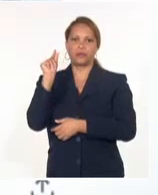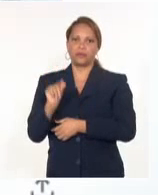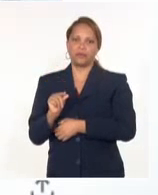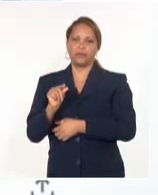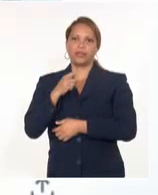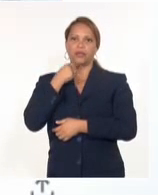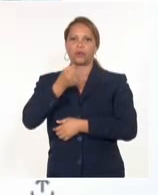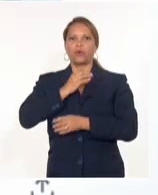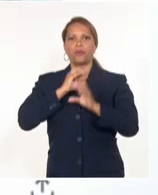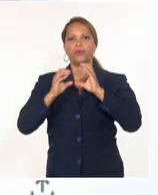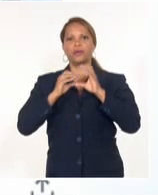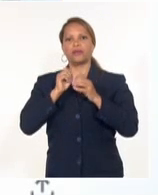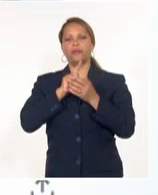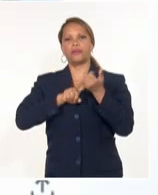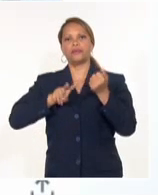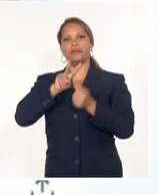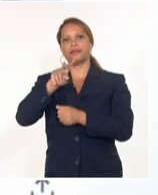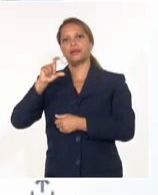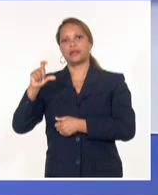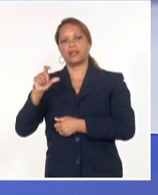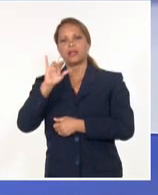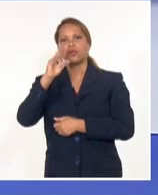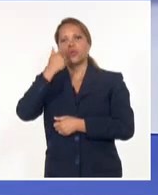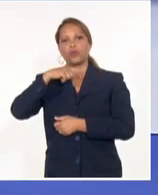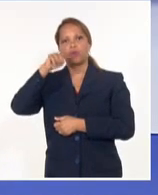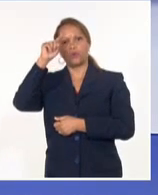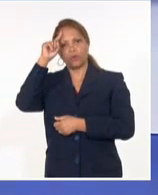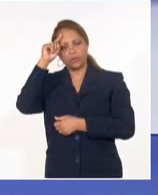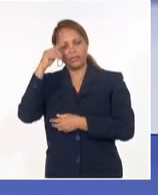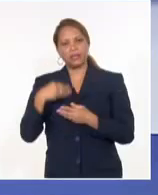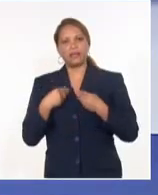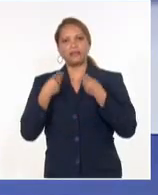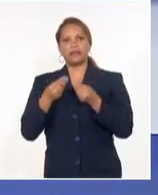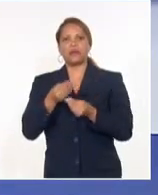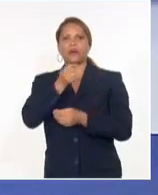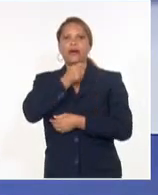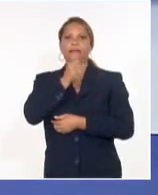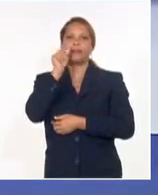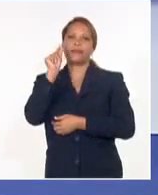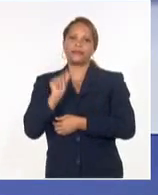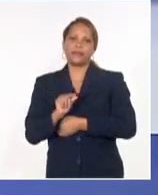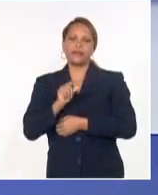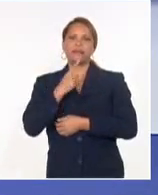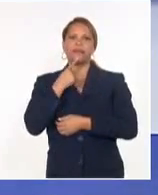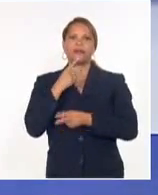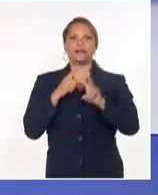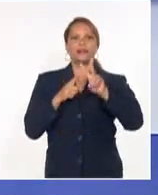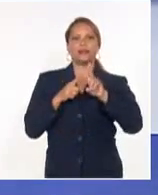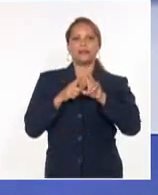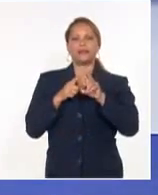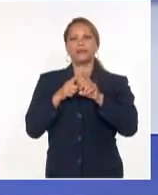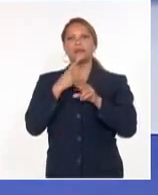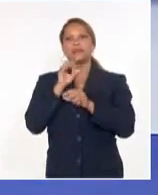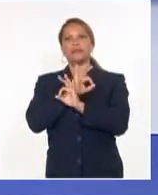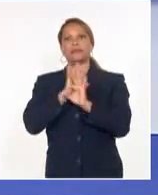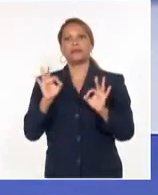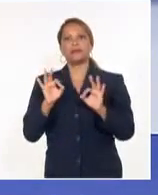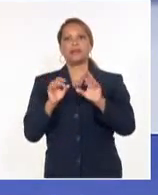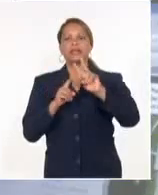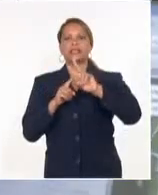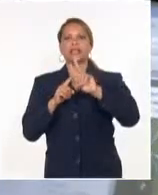comunicador villaclareño. Luis Ovidio entregó vida y corazón al periodismo, a los medios de prensa y en especial a